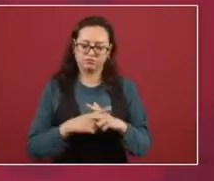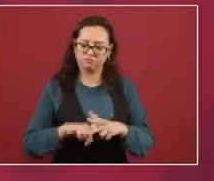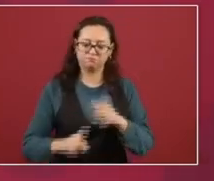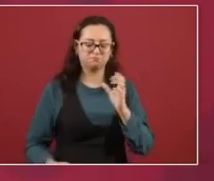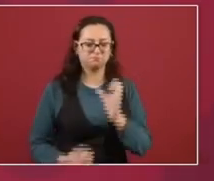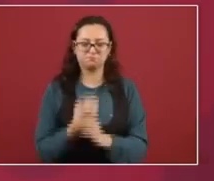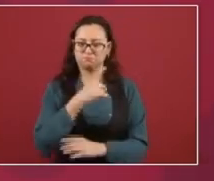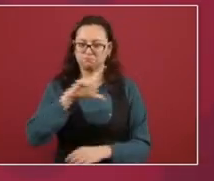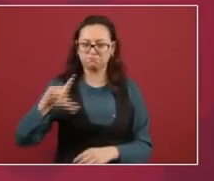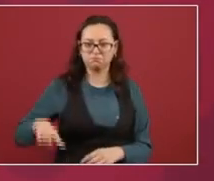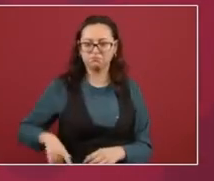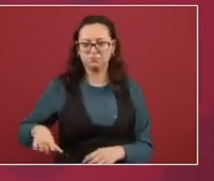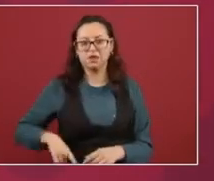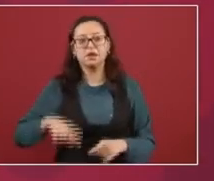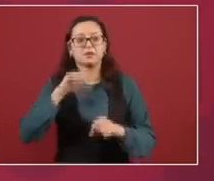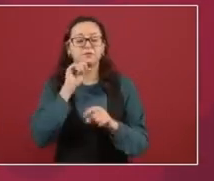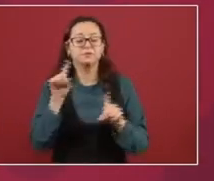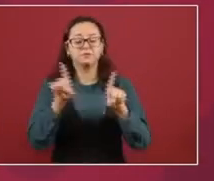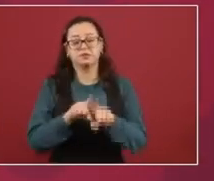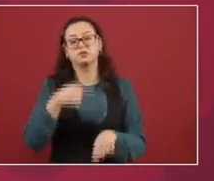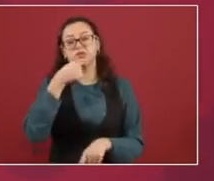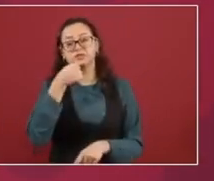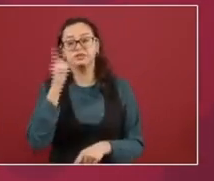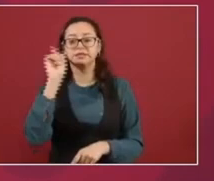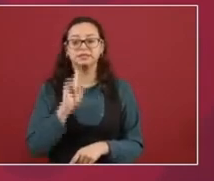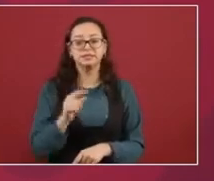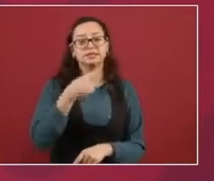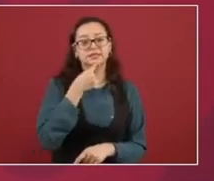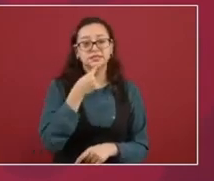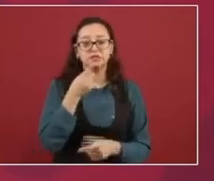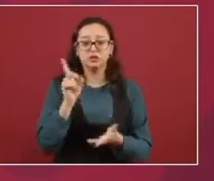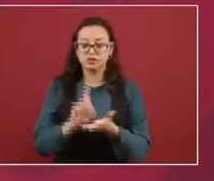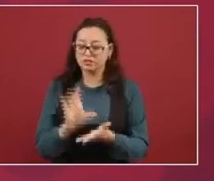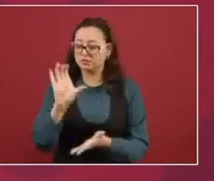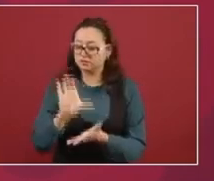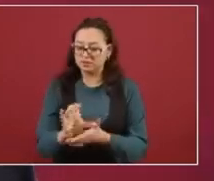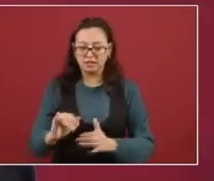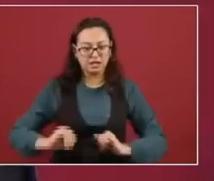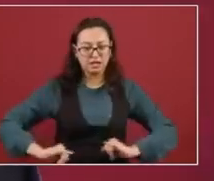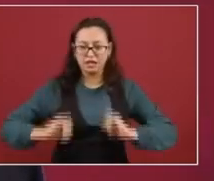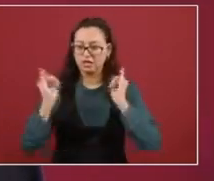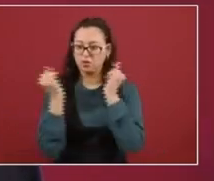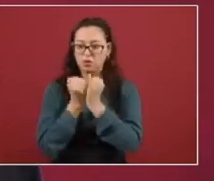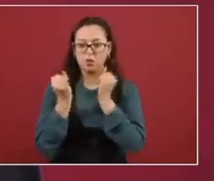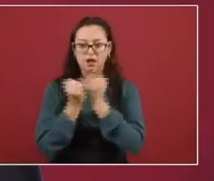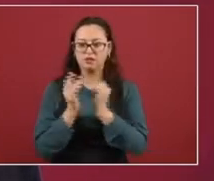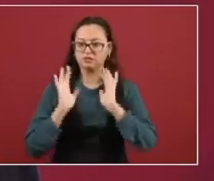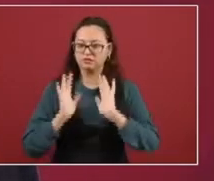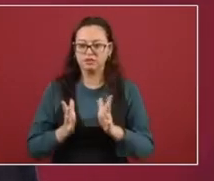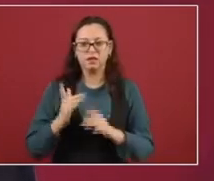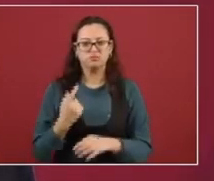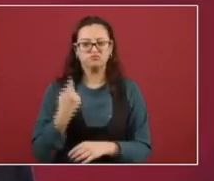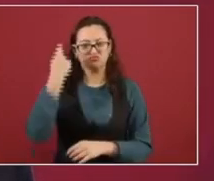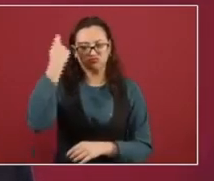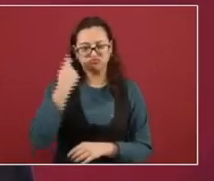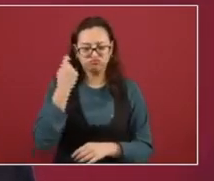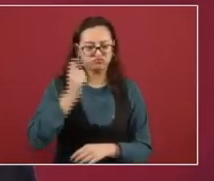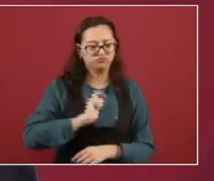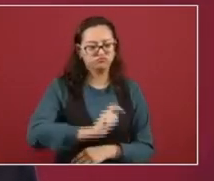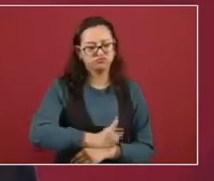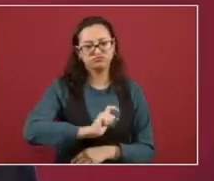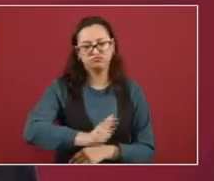gobierno. Y ya las niñas y los niños con discapacidad, lo mismo, ya empezaron a recibir su